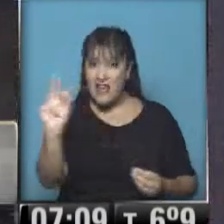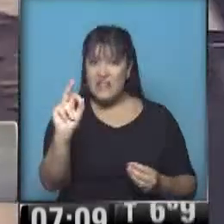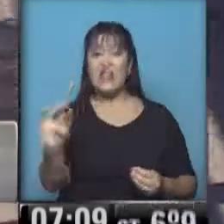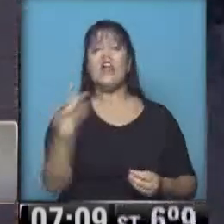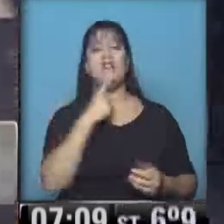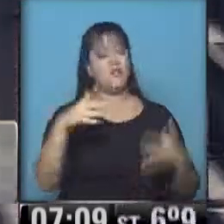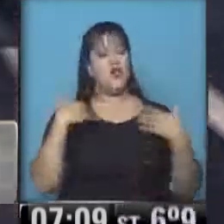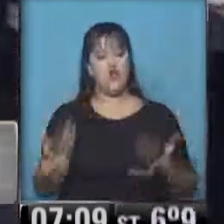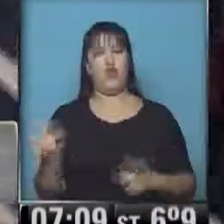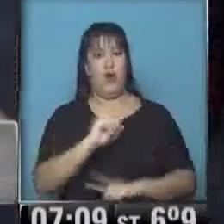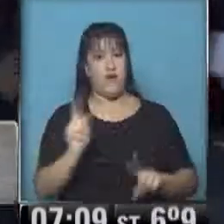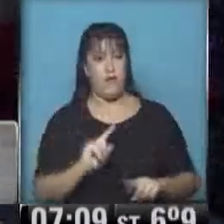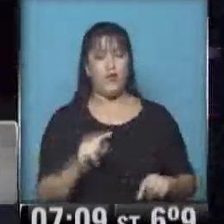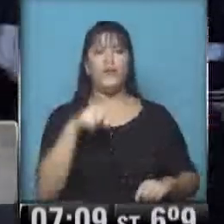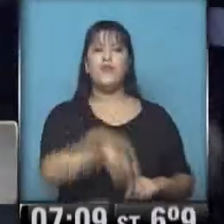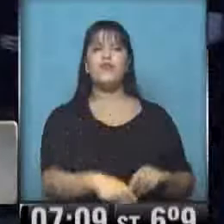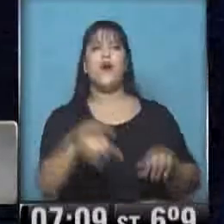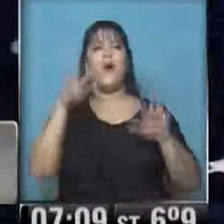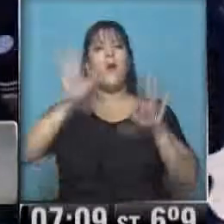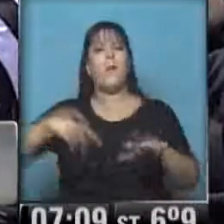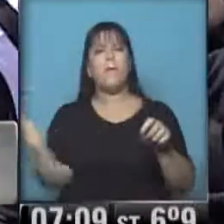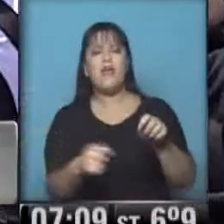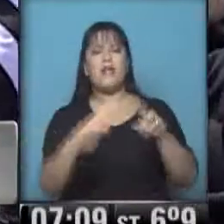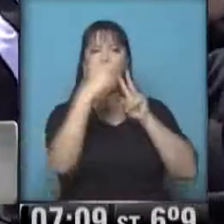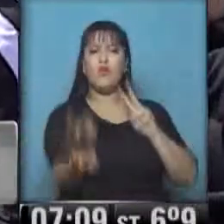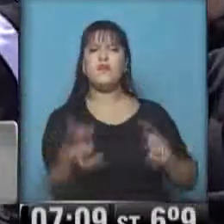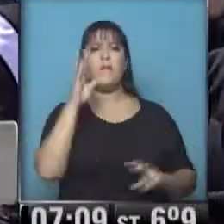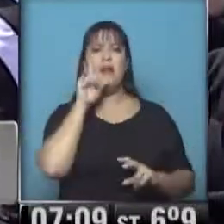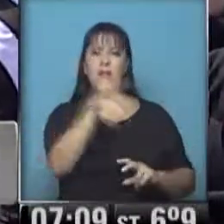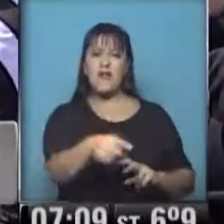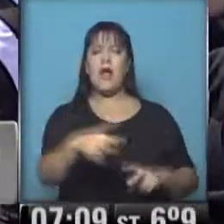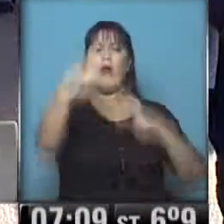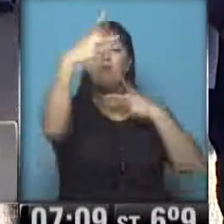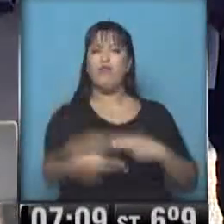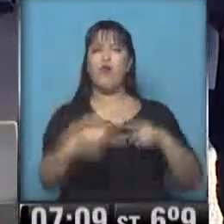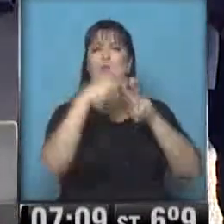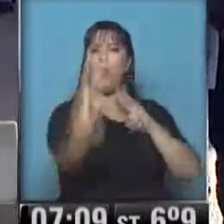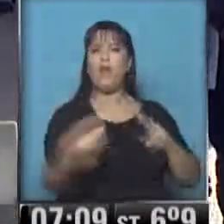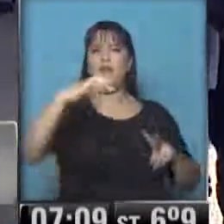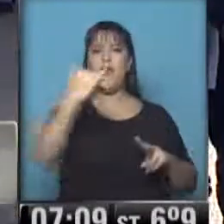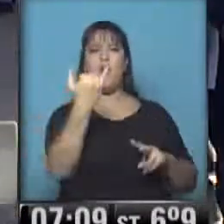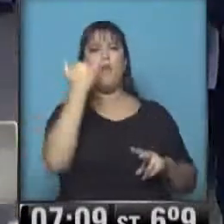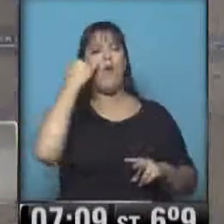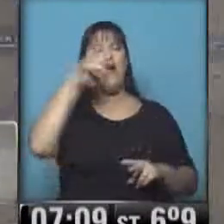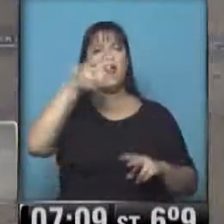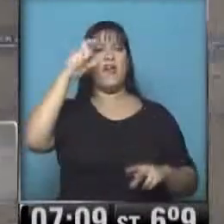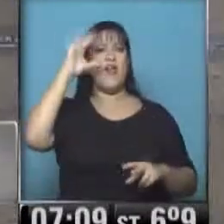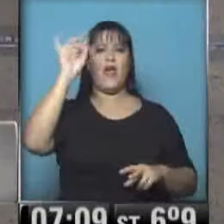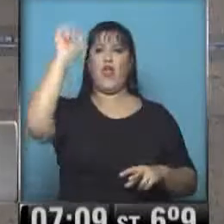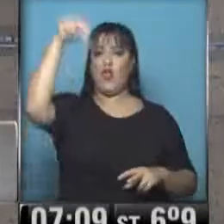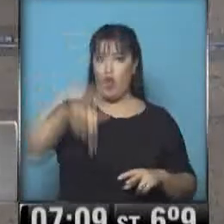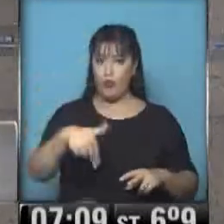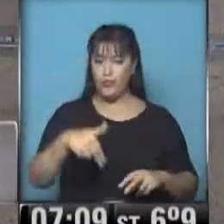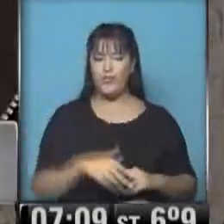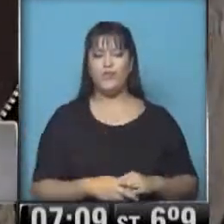los piquetes en la panamericana y el corte del partido obrero en el puente pueyrredón aportaban lo suyo al paro de moyano y